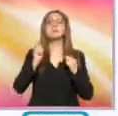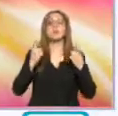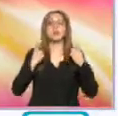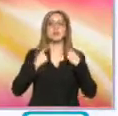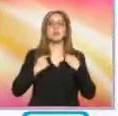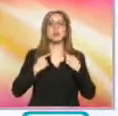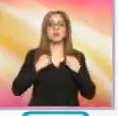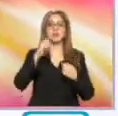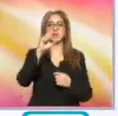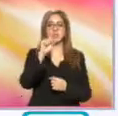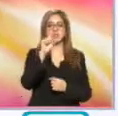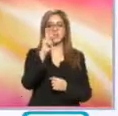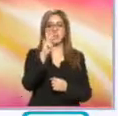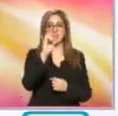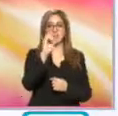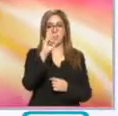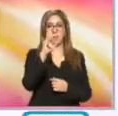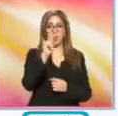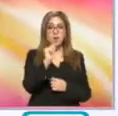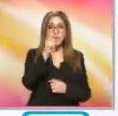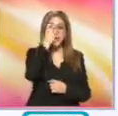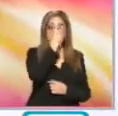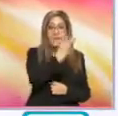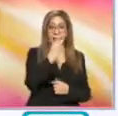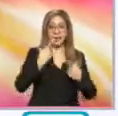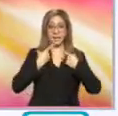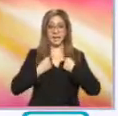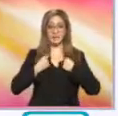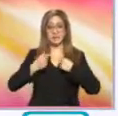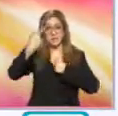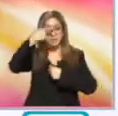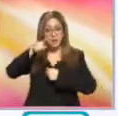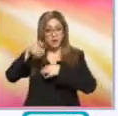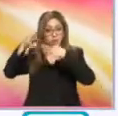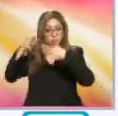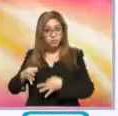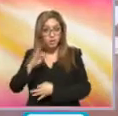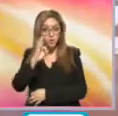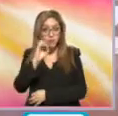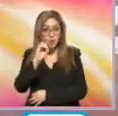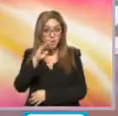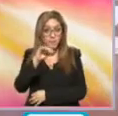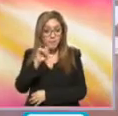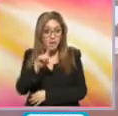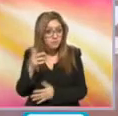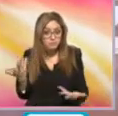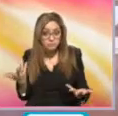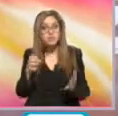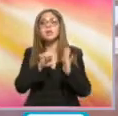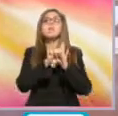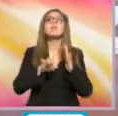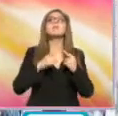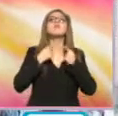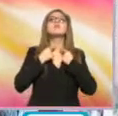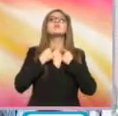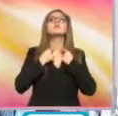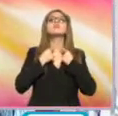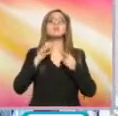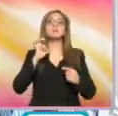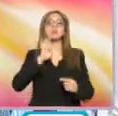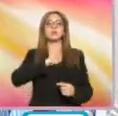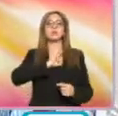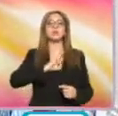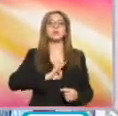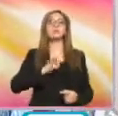sport, por lo tanto no es una camisa formal. Por lo tanto, con una camisa con botones al cuello, jamás puedo portar una corbata, por